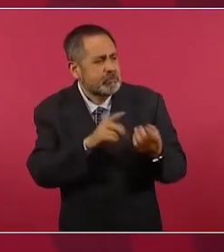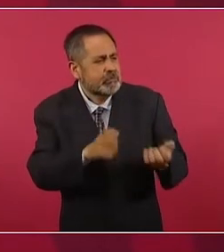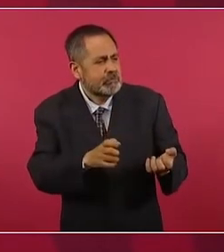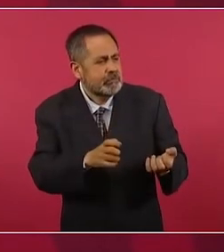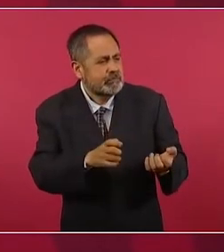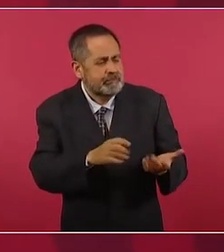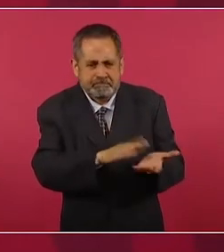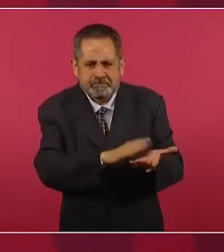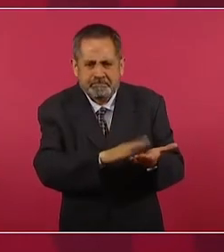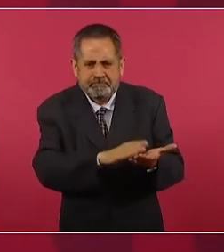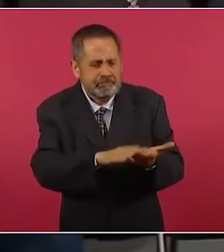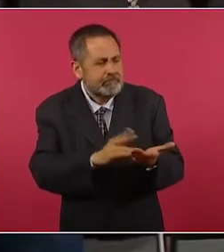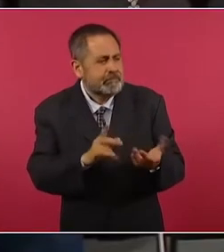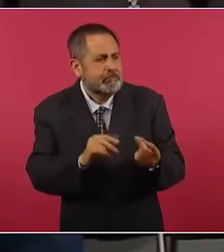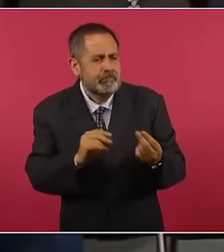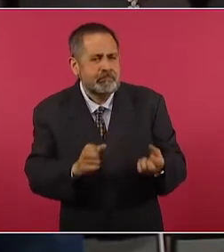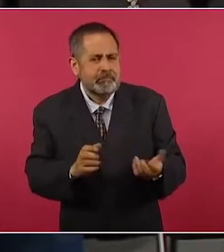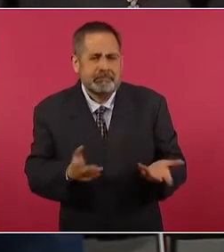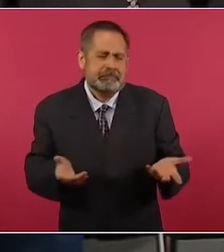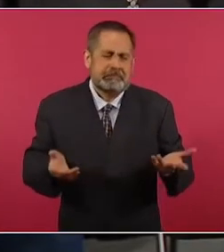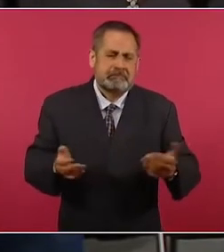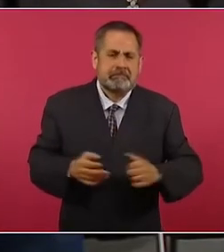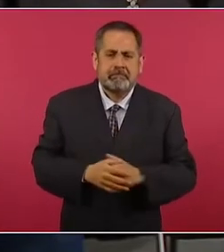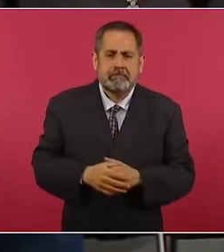elementos. Dicen,